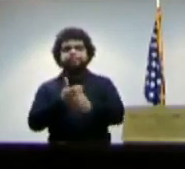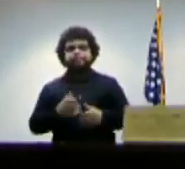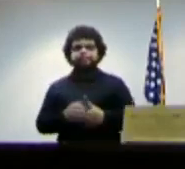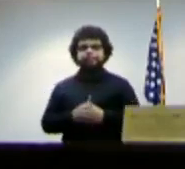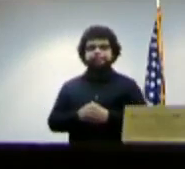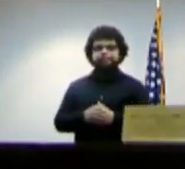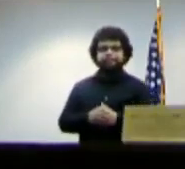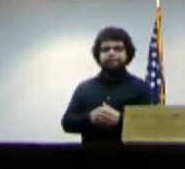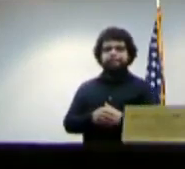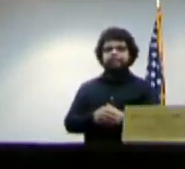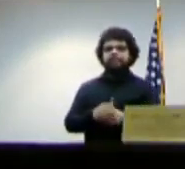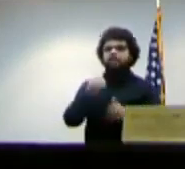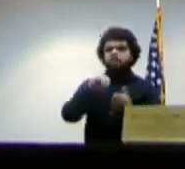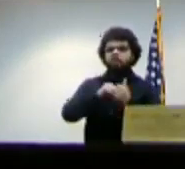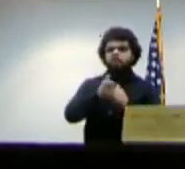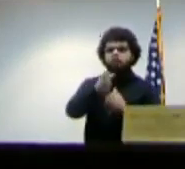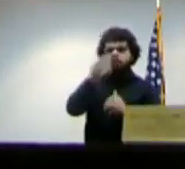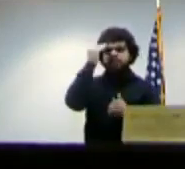la... Ingeniero,